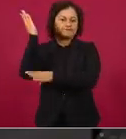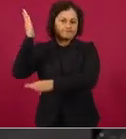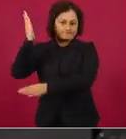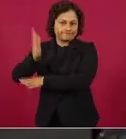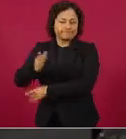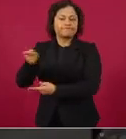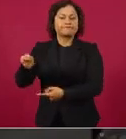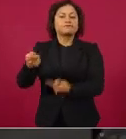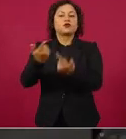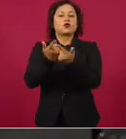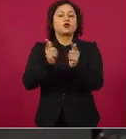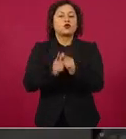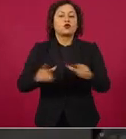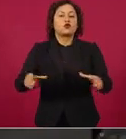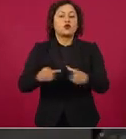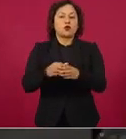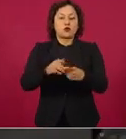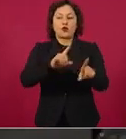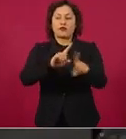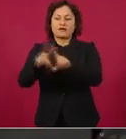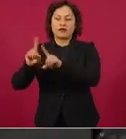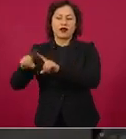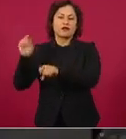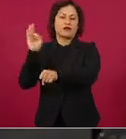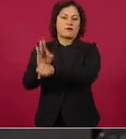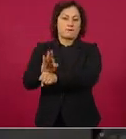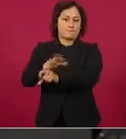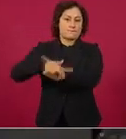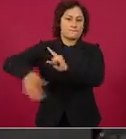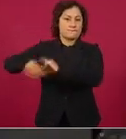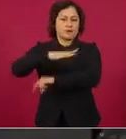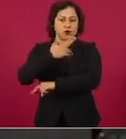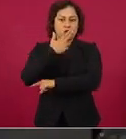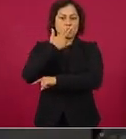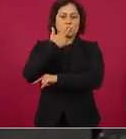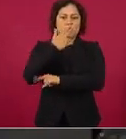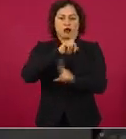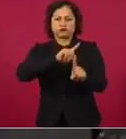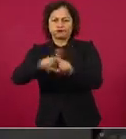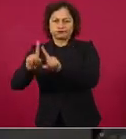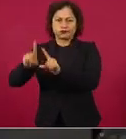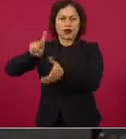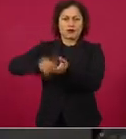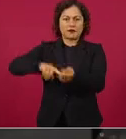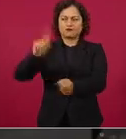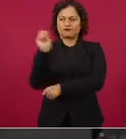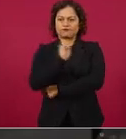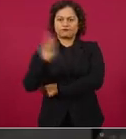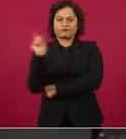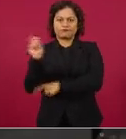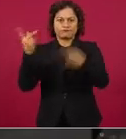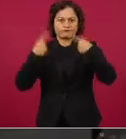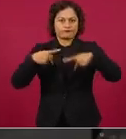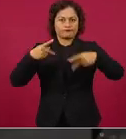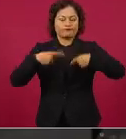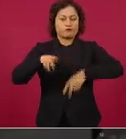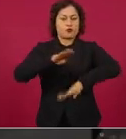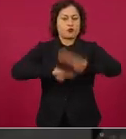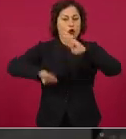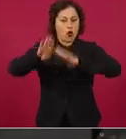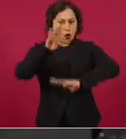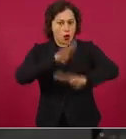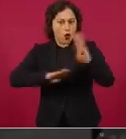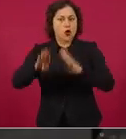como Salva Vallarta, los defensores de Boca de Tomatlán, los biólogos que siempre han defendido el medio ambiente y nuestra